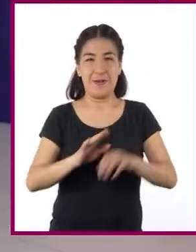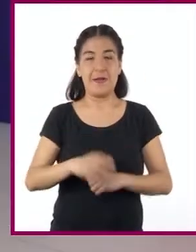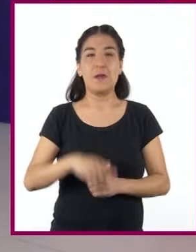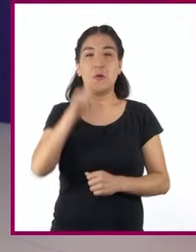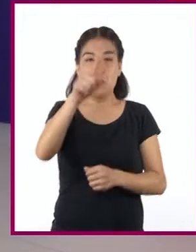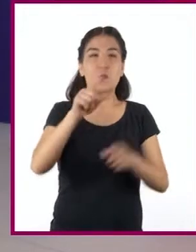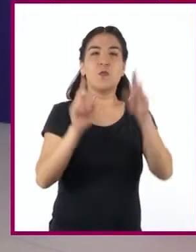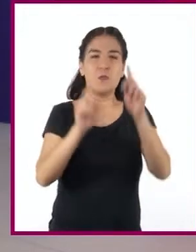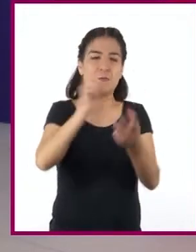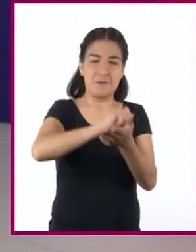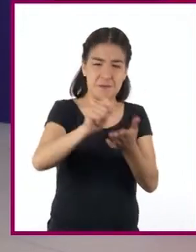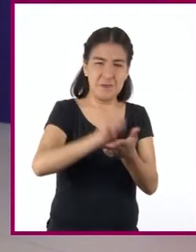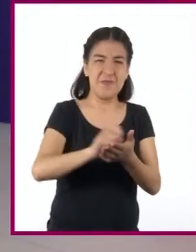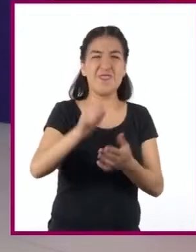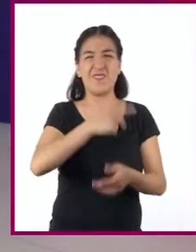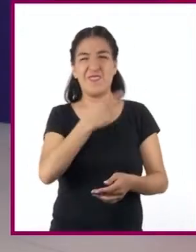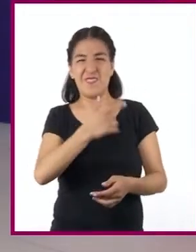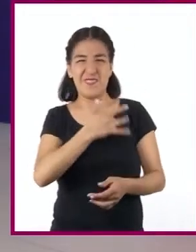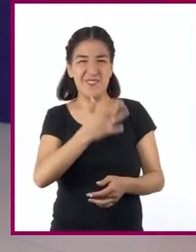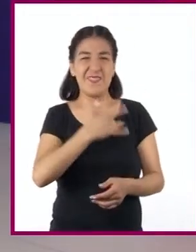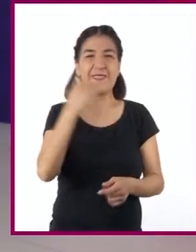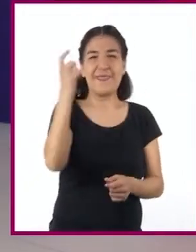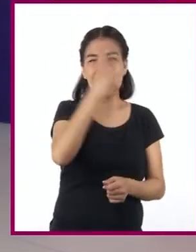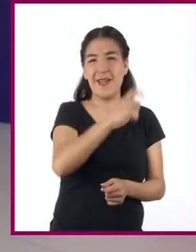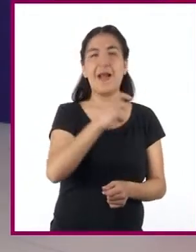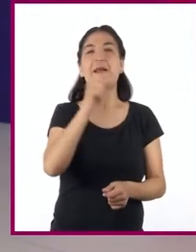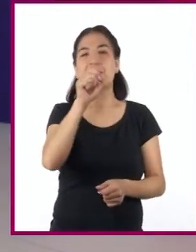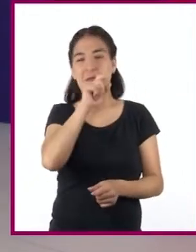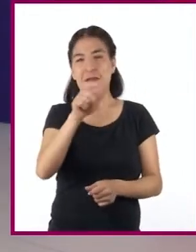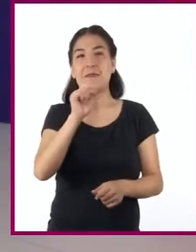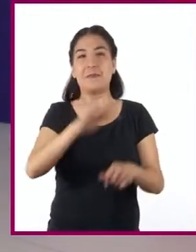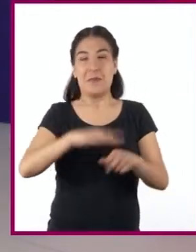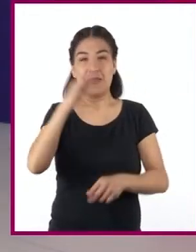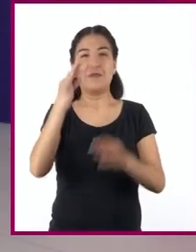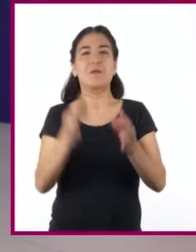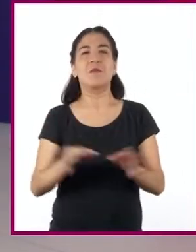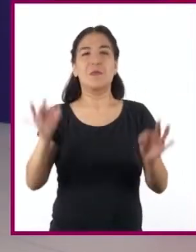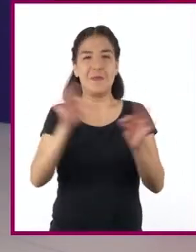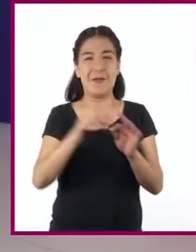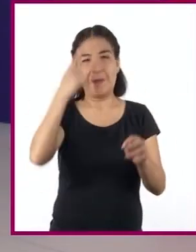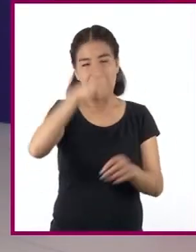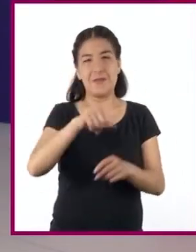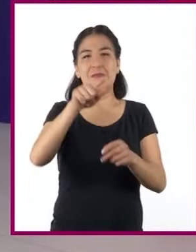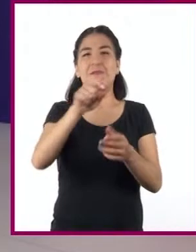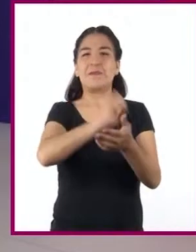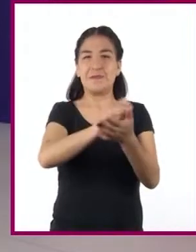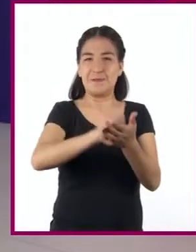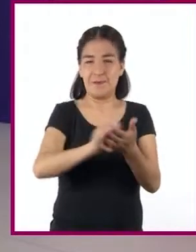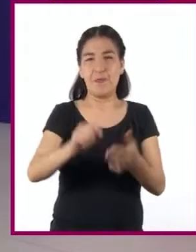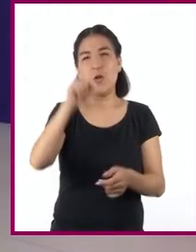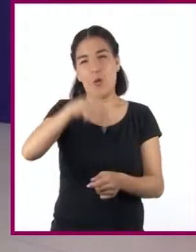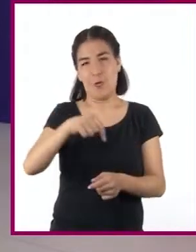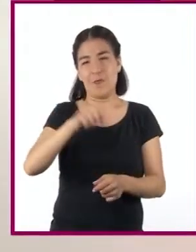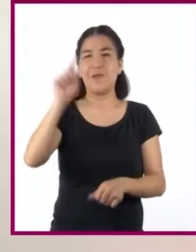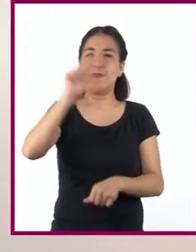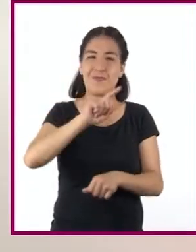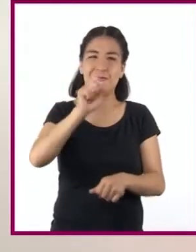dudas, inquietudes y lo que consideren más importante del tema para elaborar sus apuntes de esta